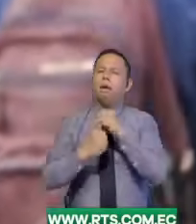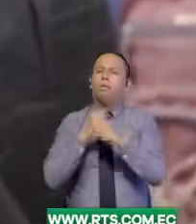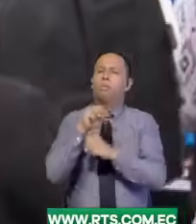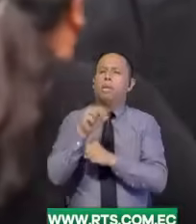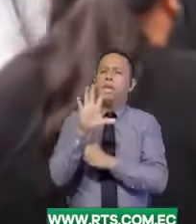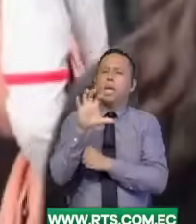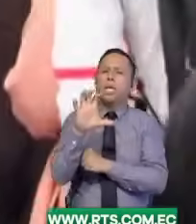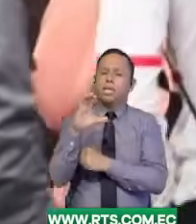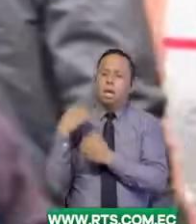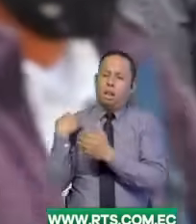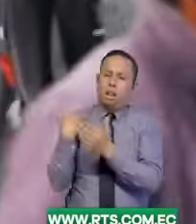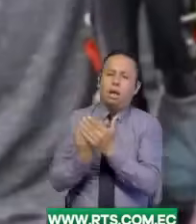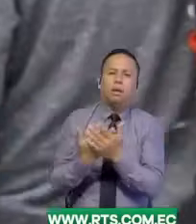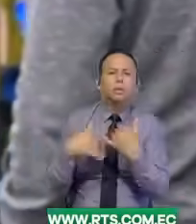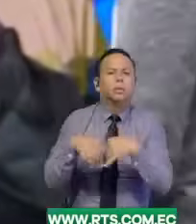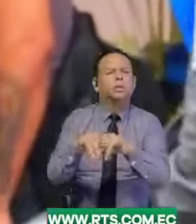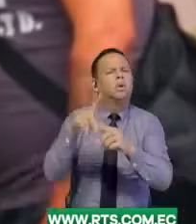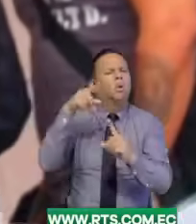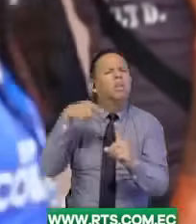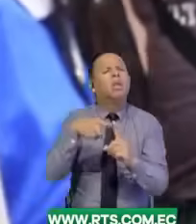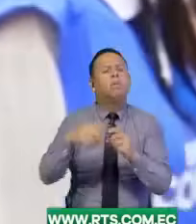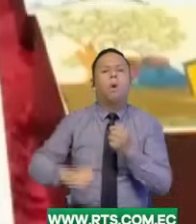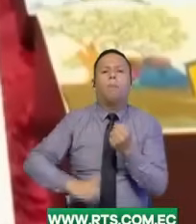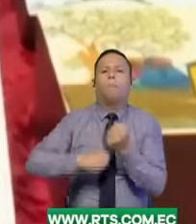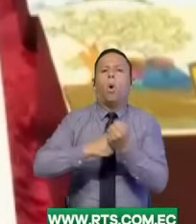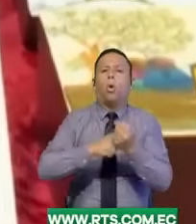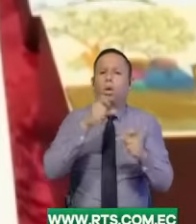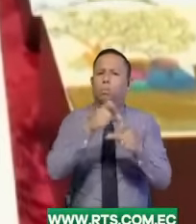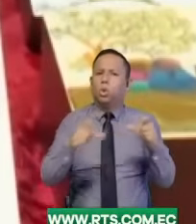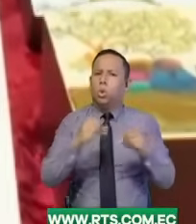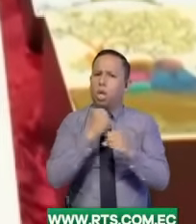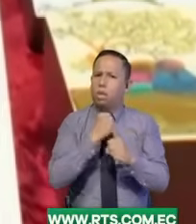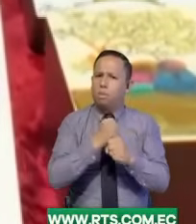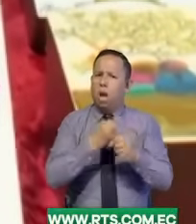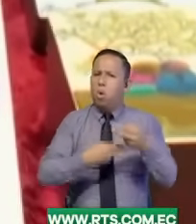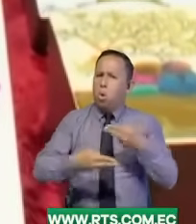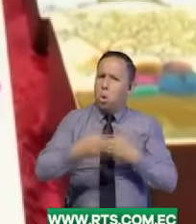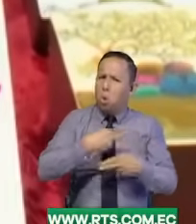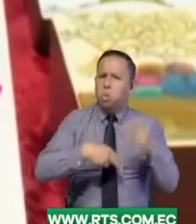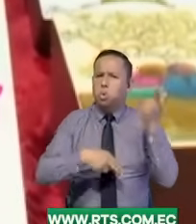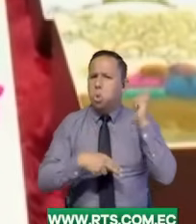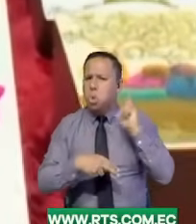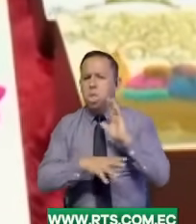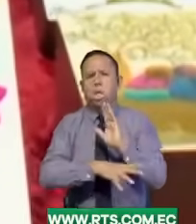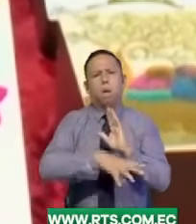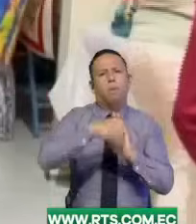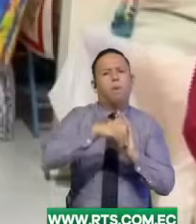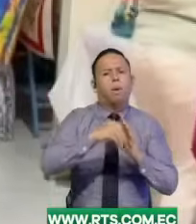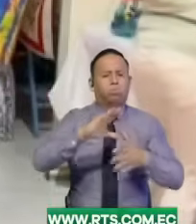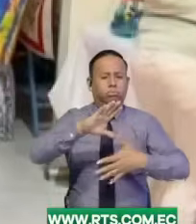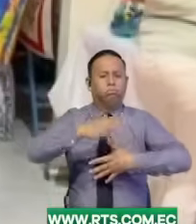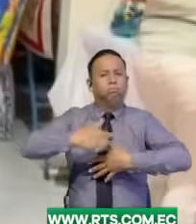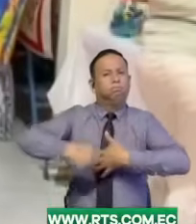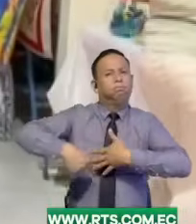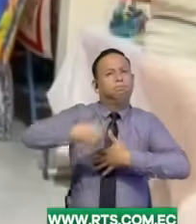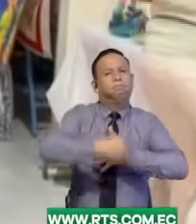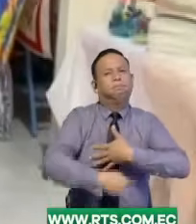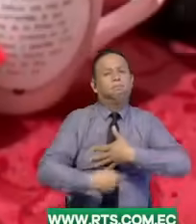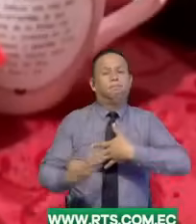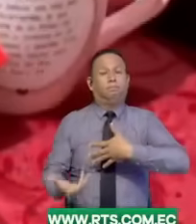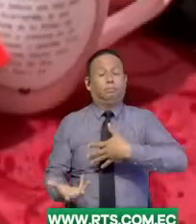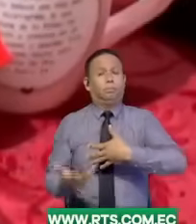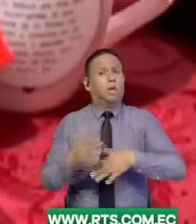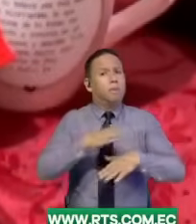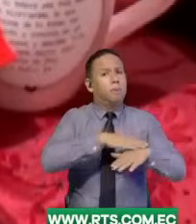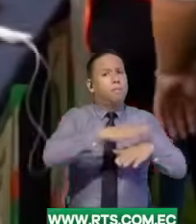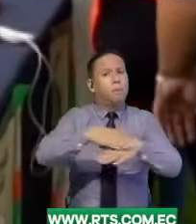La iniciativa busca apoyar a empresarios emergentes y líderes empresariales del hemisferio occidental. La convocatoria